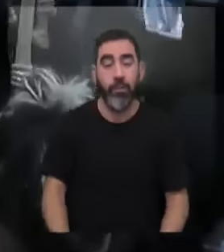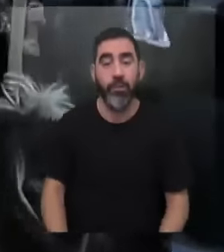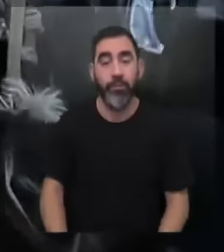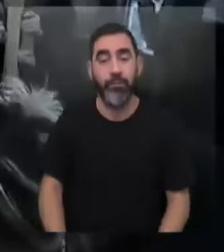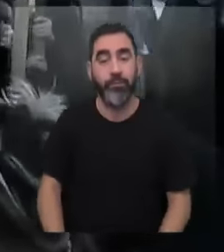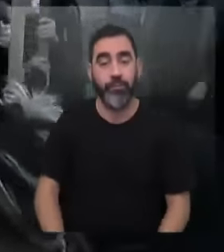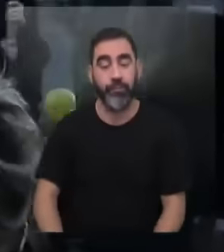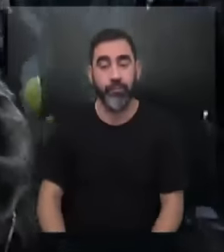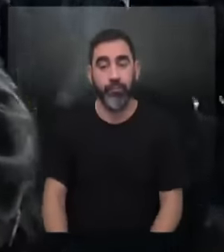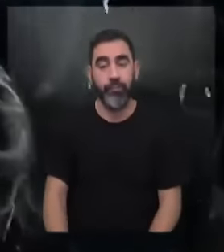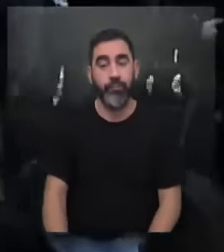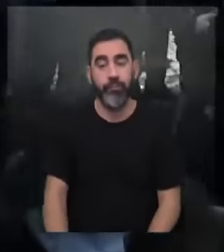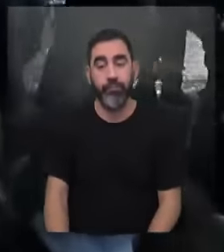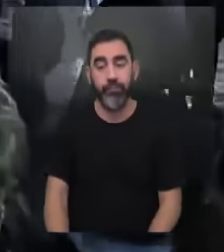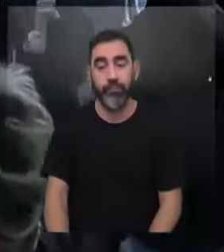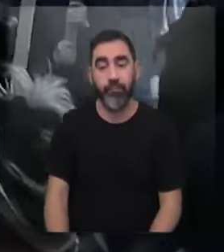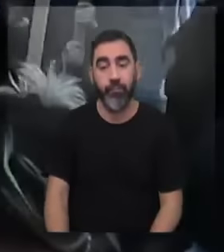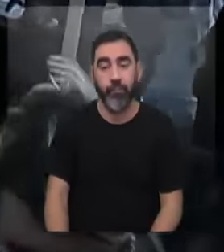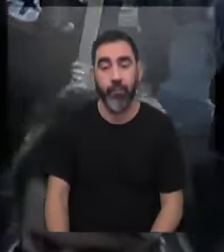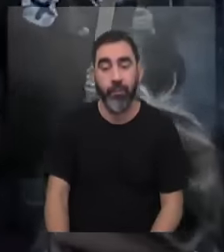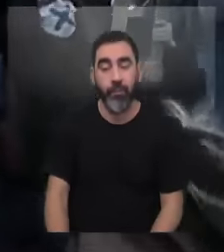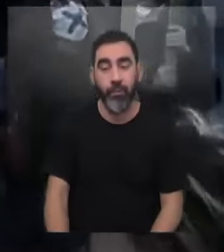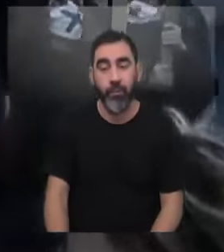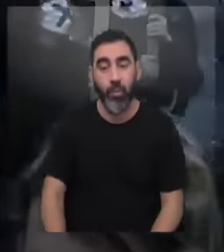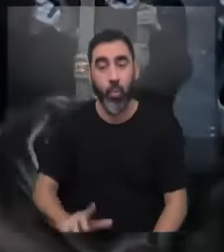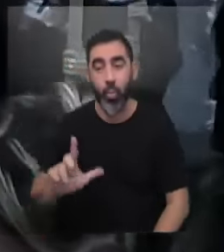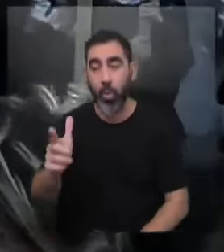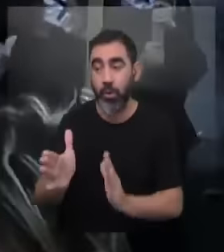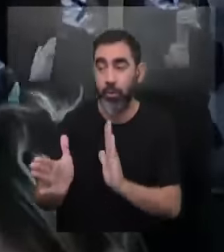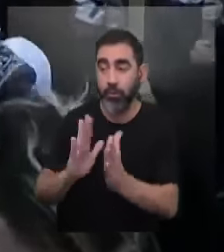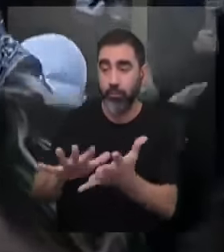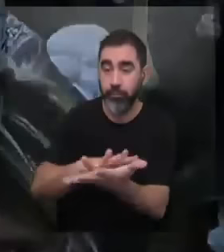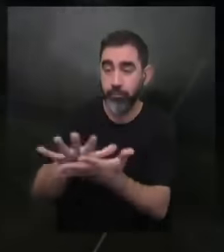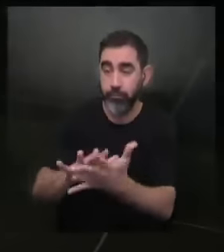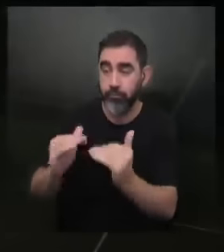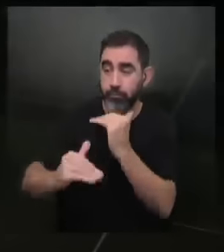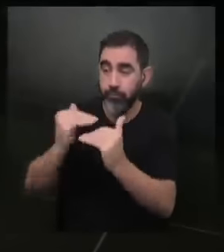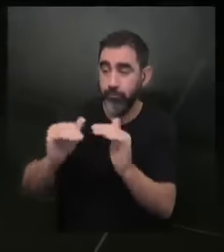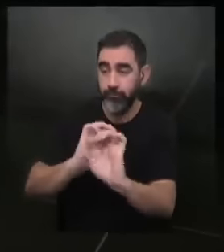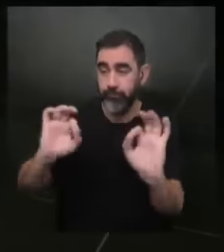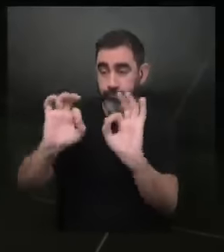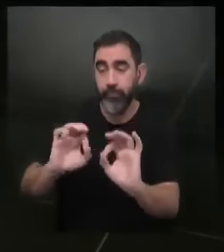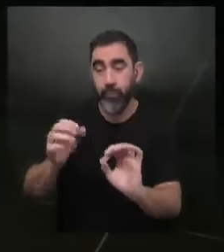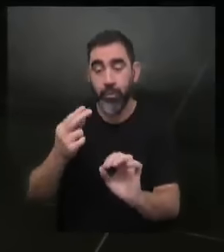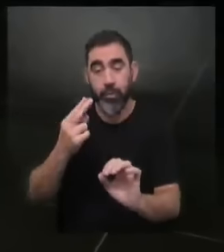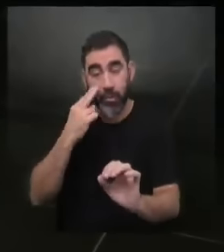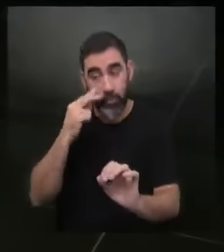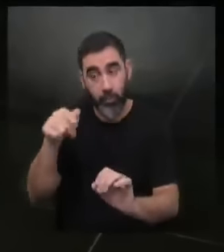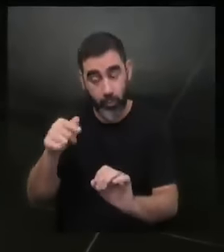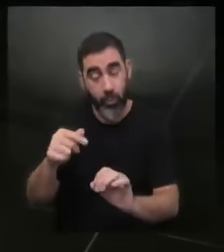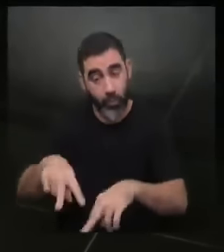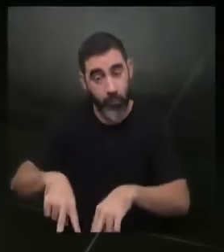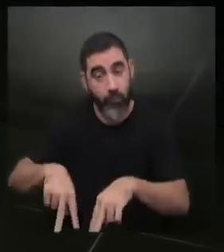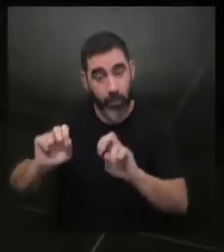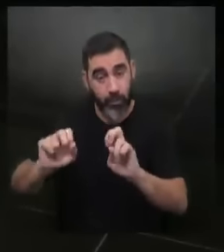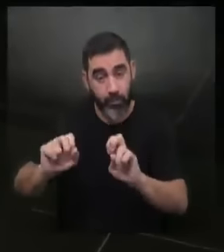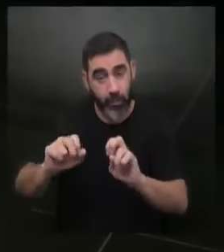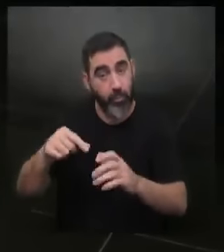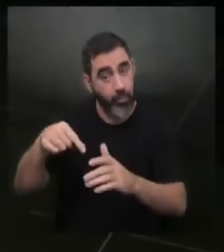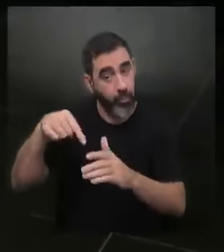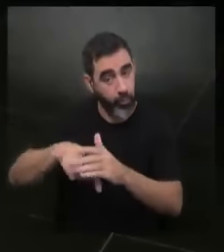ángulo puramente delictivo de criminalización del conflicto y entonces allí hay un problema para revisar muy